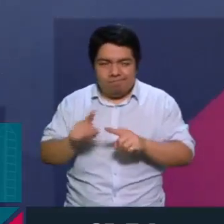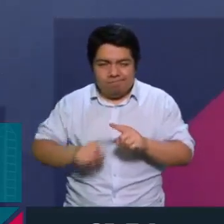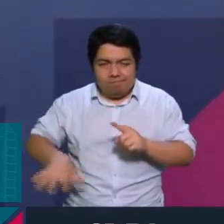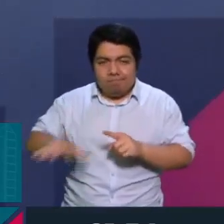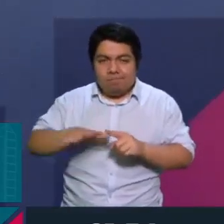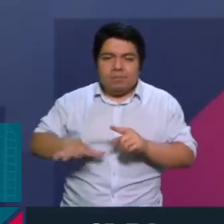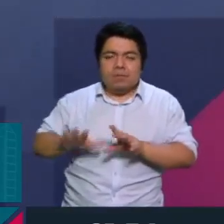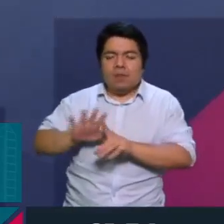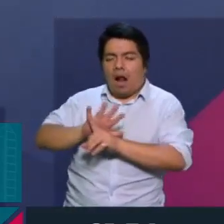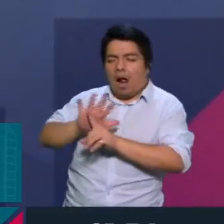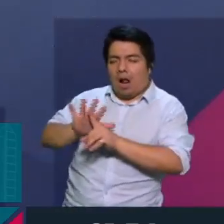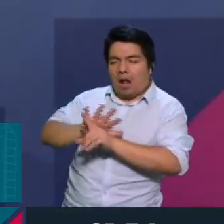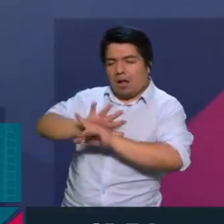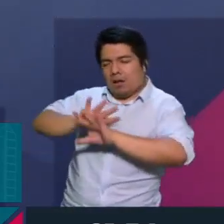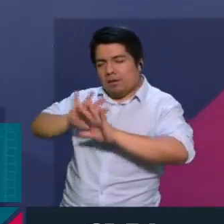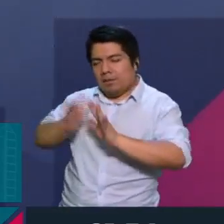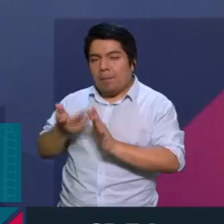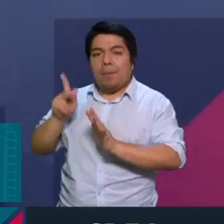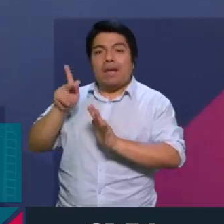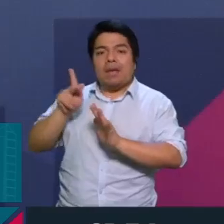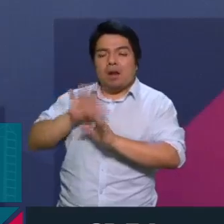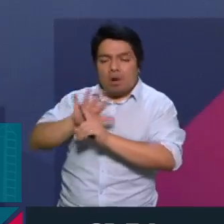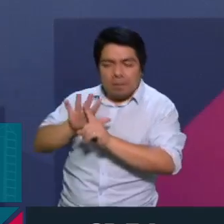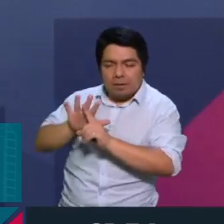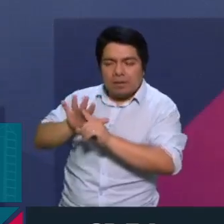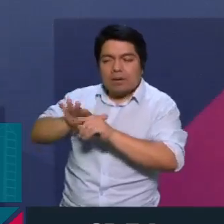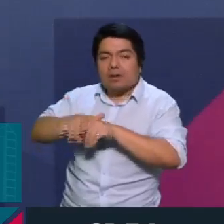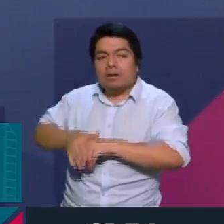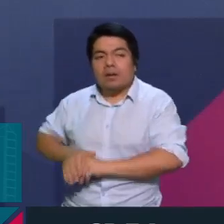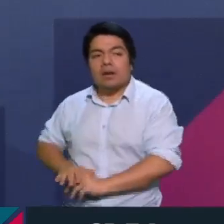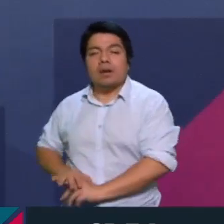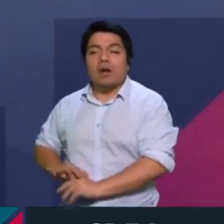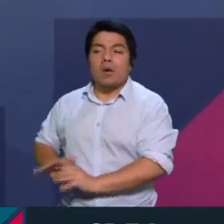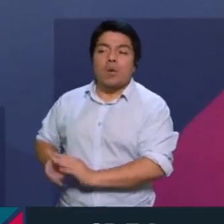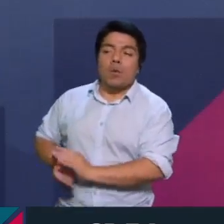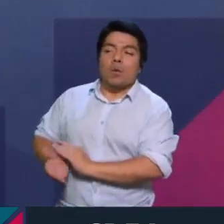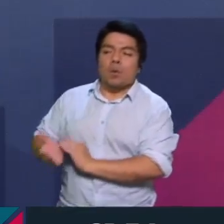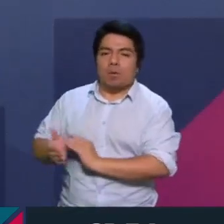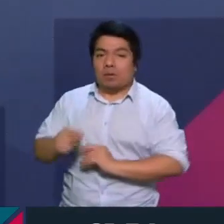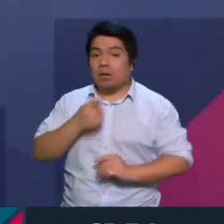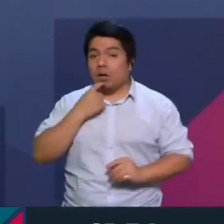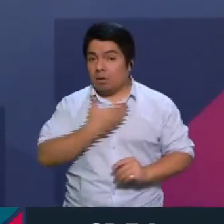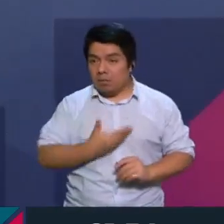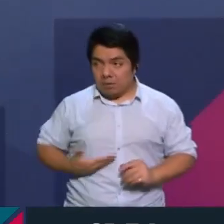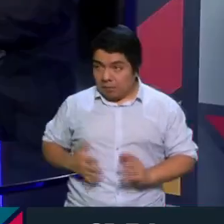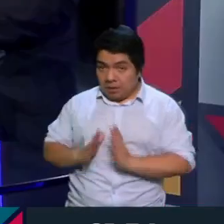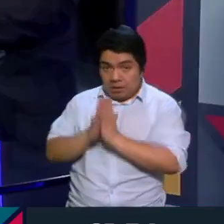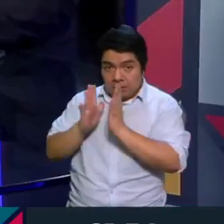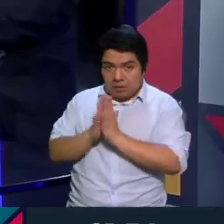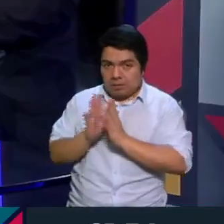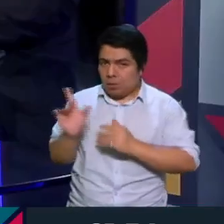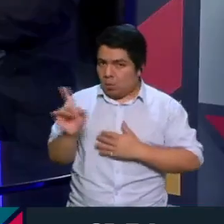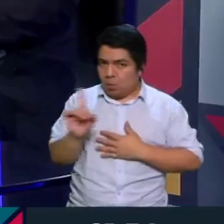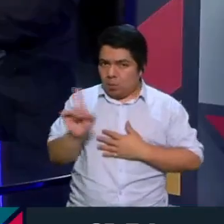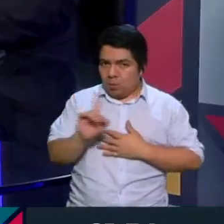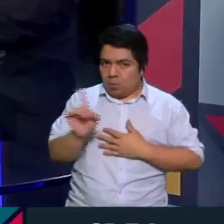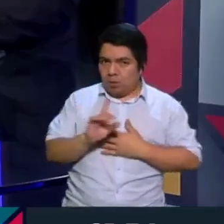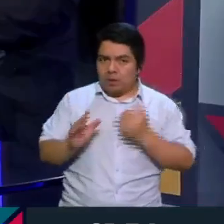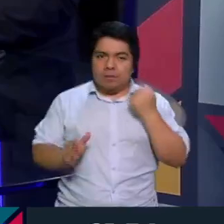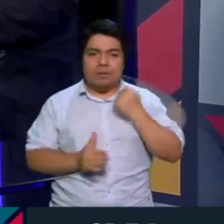de convencimiento por abajo de la mesa en los que no participa López Obrador, porque al final de cuentas